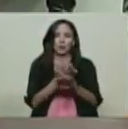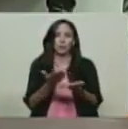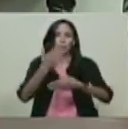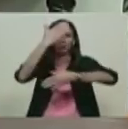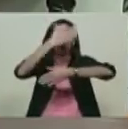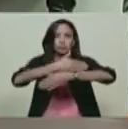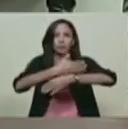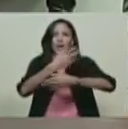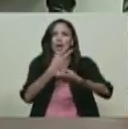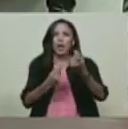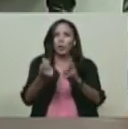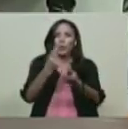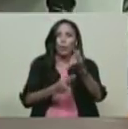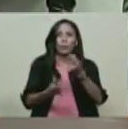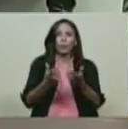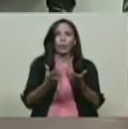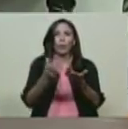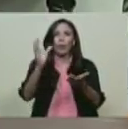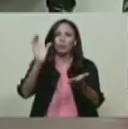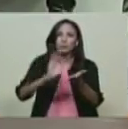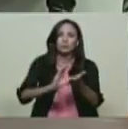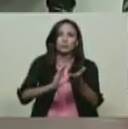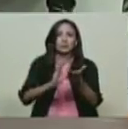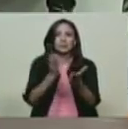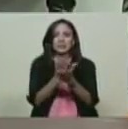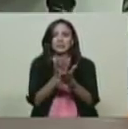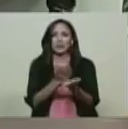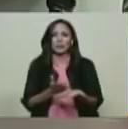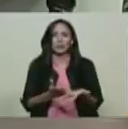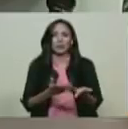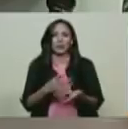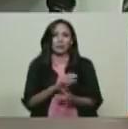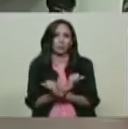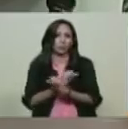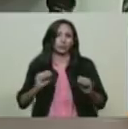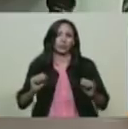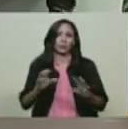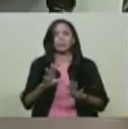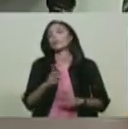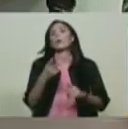económico, comercial, brutal y total. No ha podido,